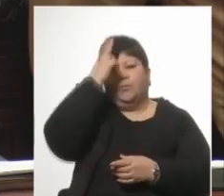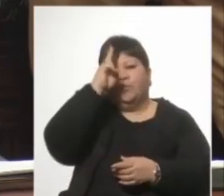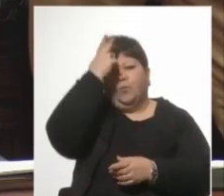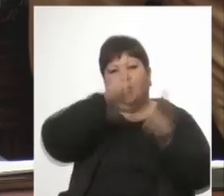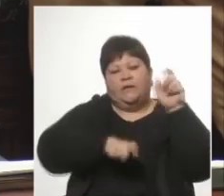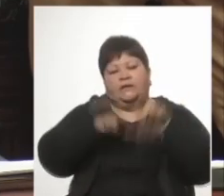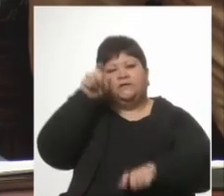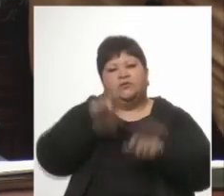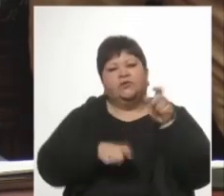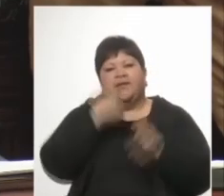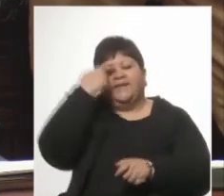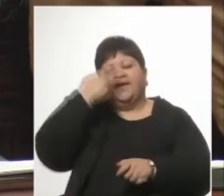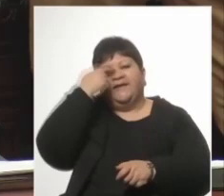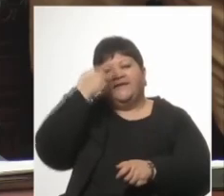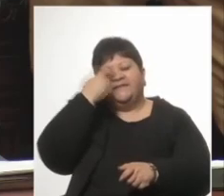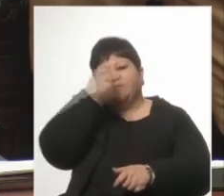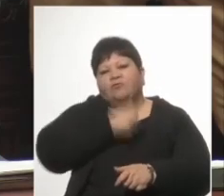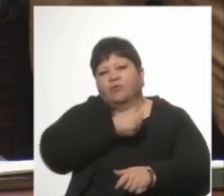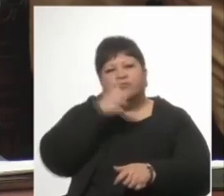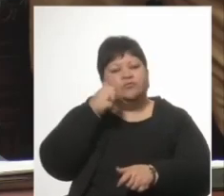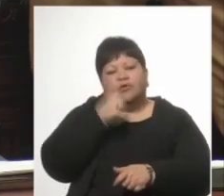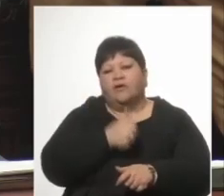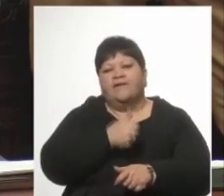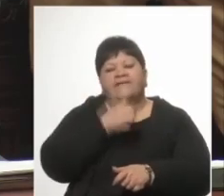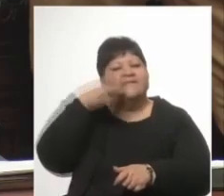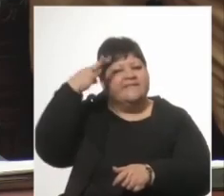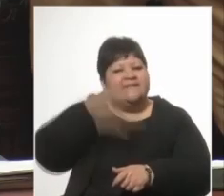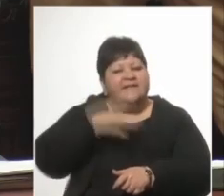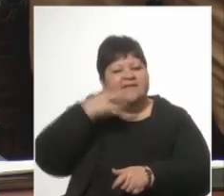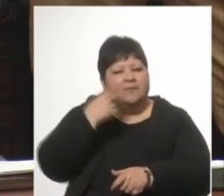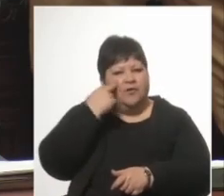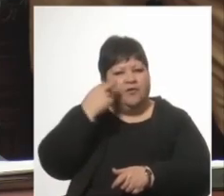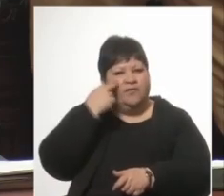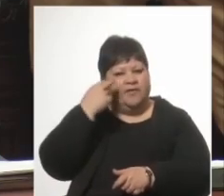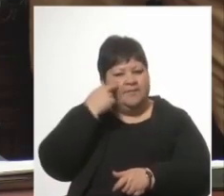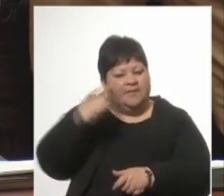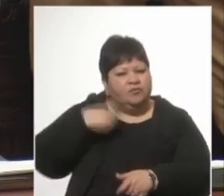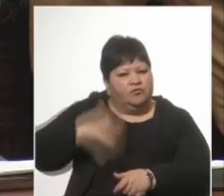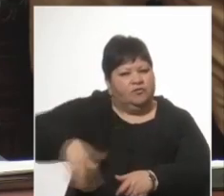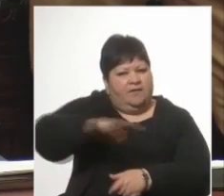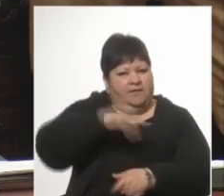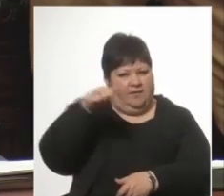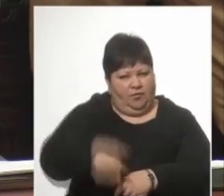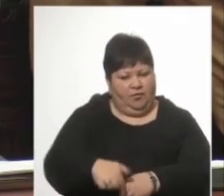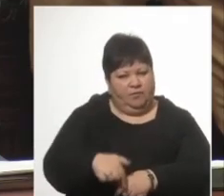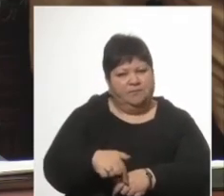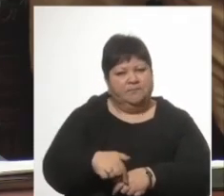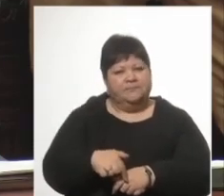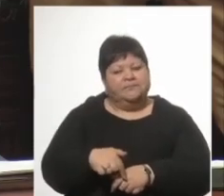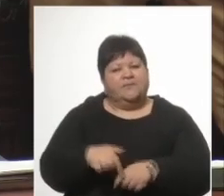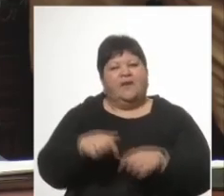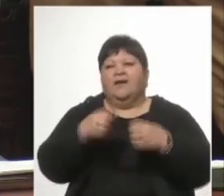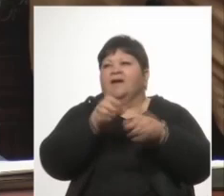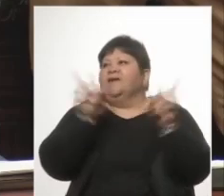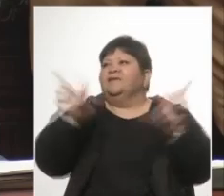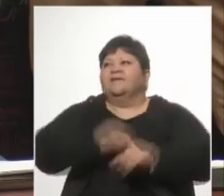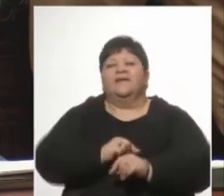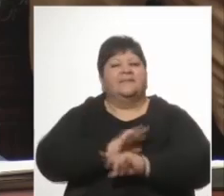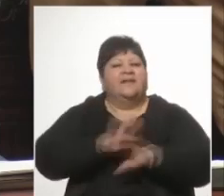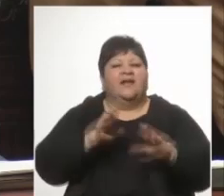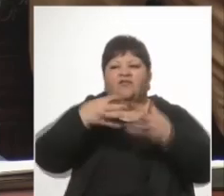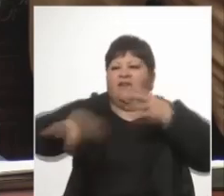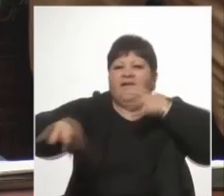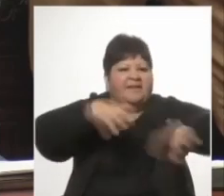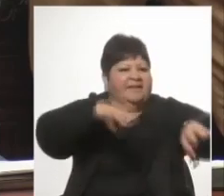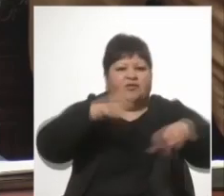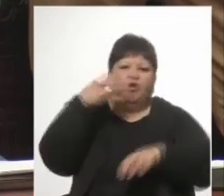a las soluciones de los verdaderos problemas que hoy aquejan a nuestra sociedad. terminar con la fragmentación, el